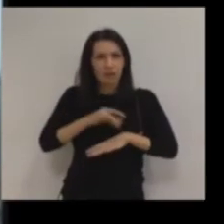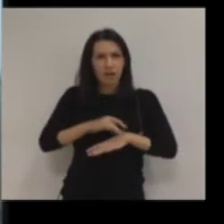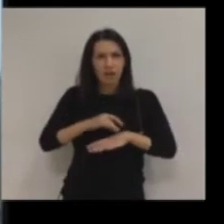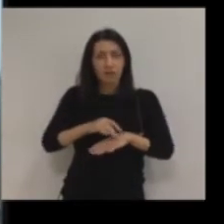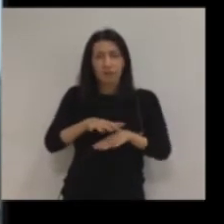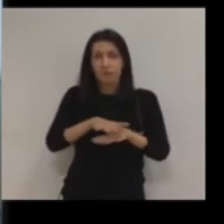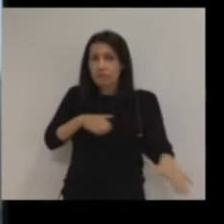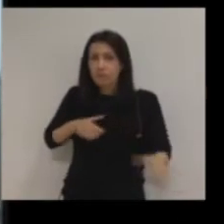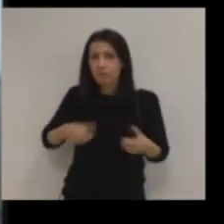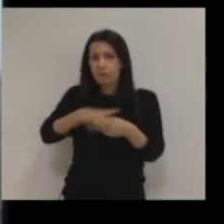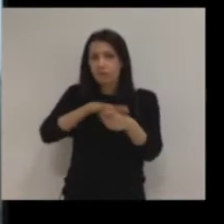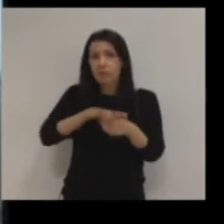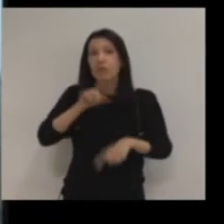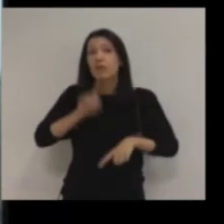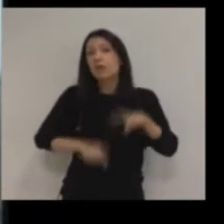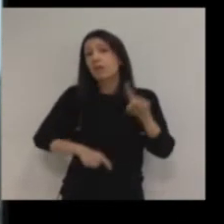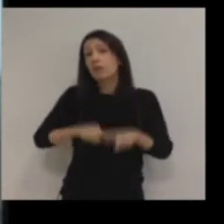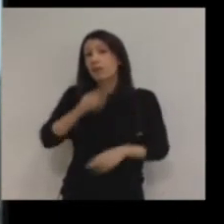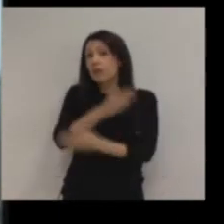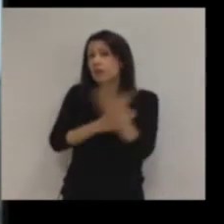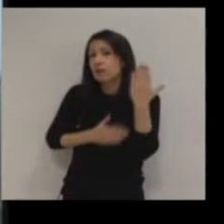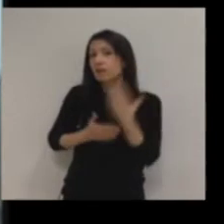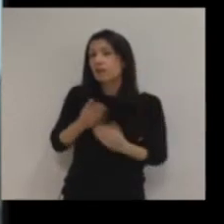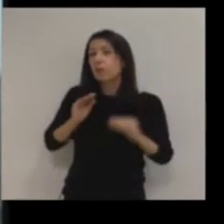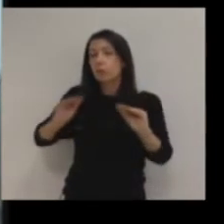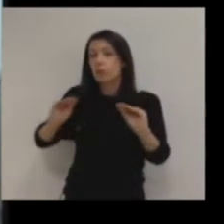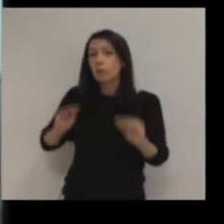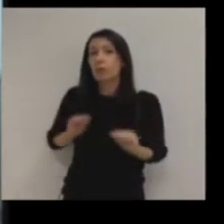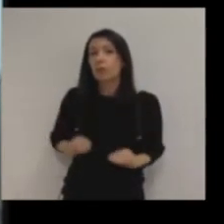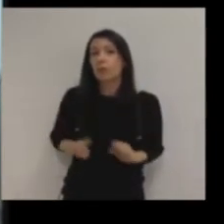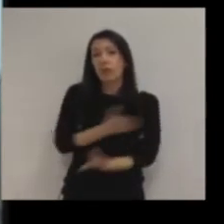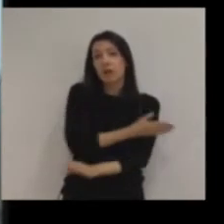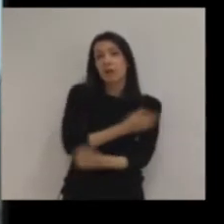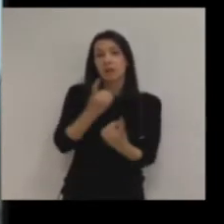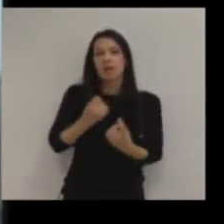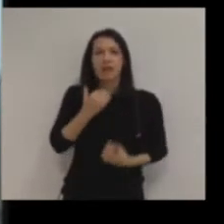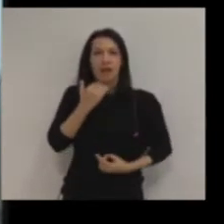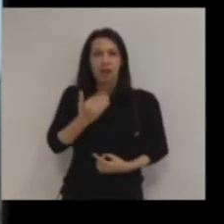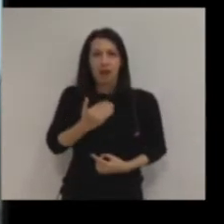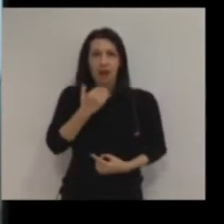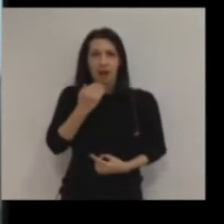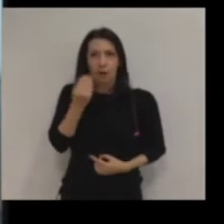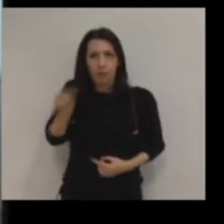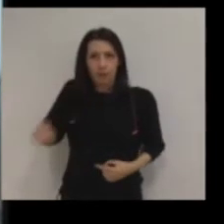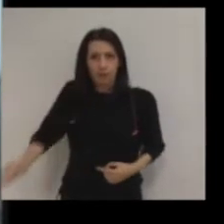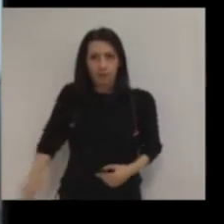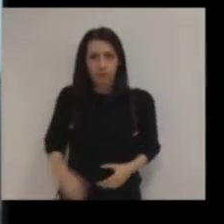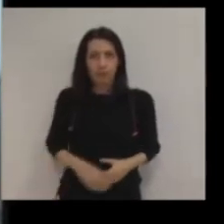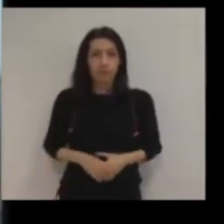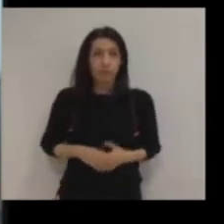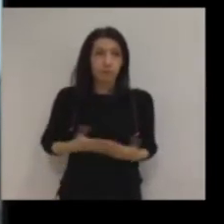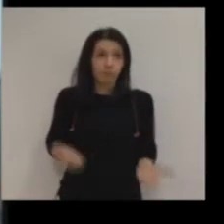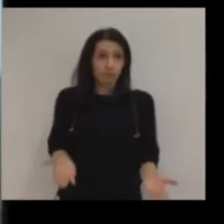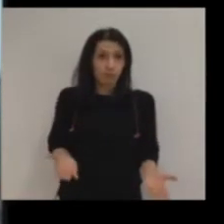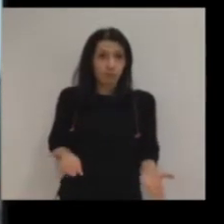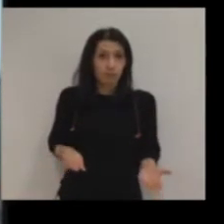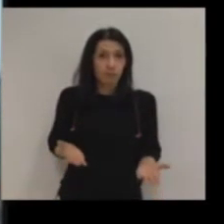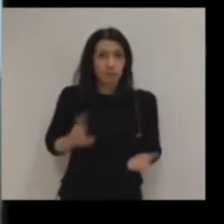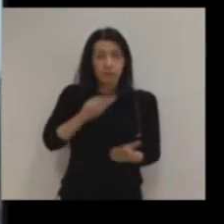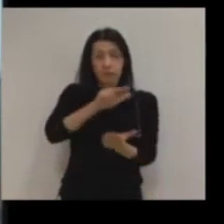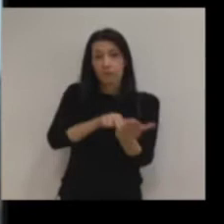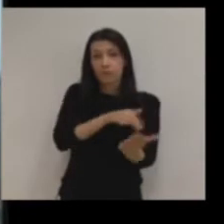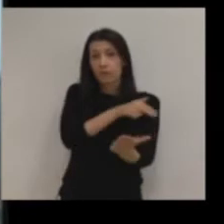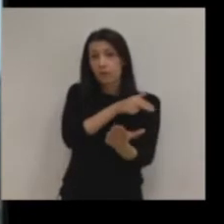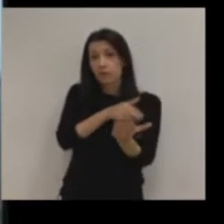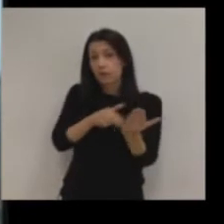campos, depende del tipo de discapacidad, hace falta algún apoyo. Y en eso, que la Convención de